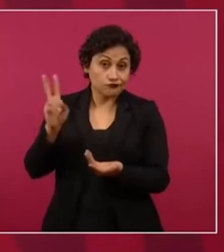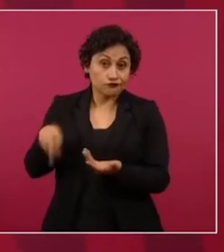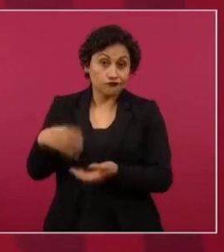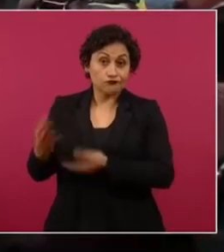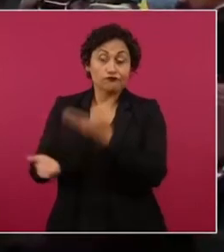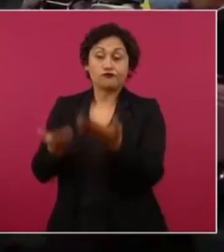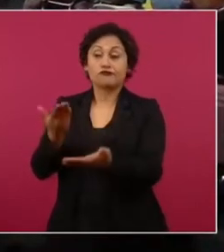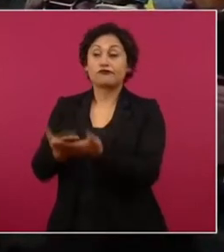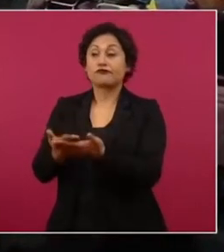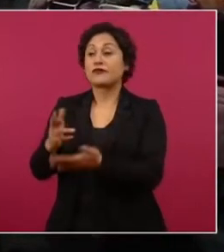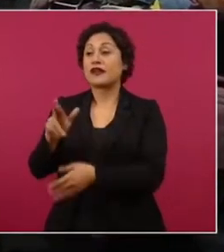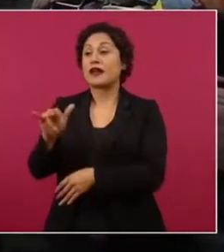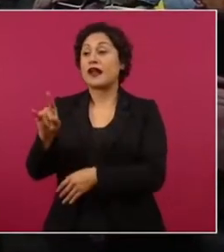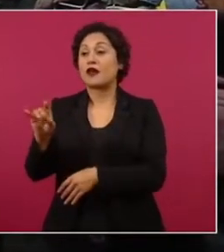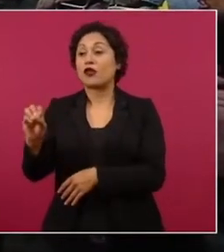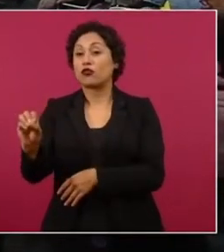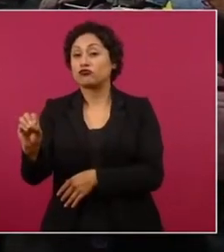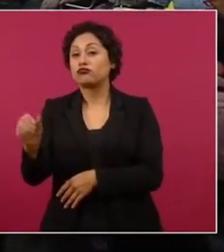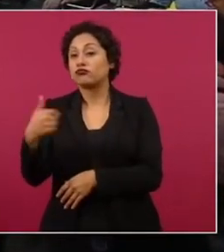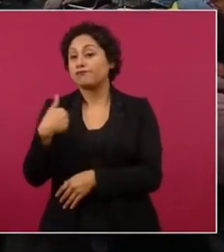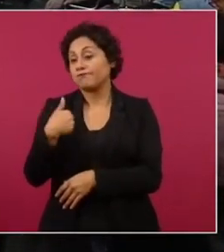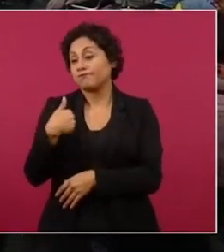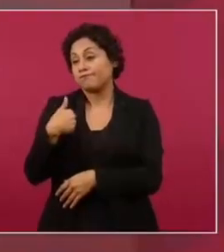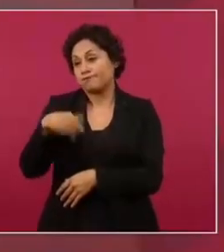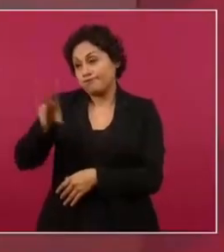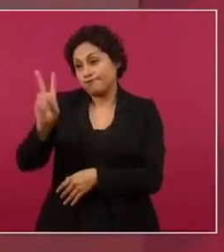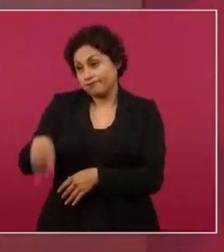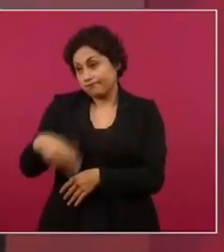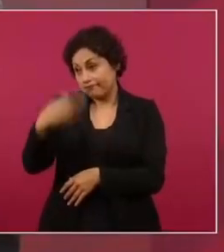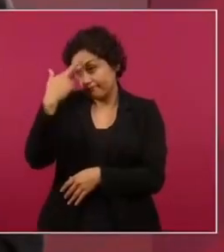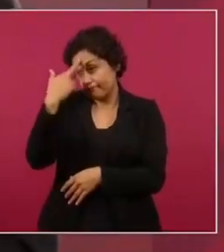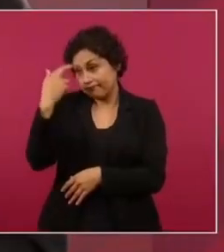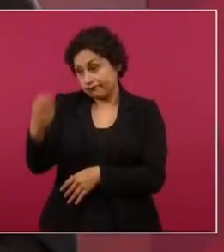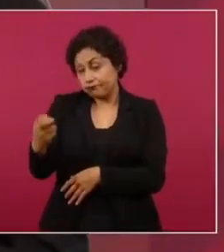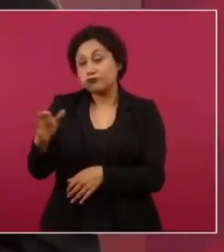Ricardo Salinas de que me habla por teléfono